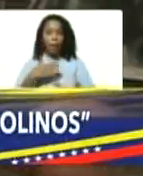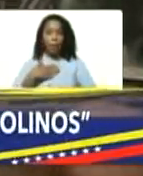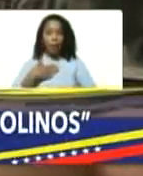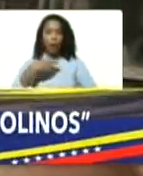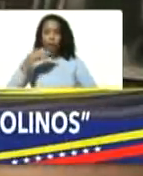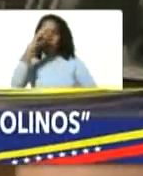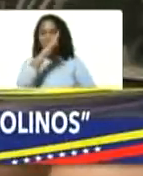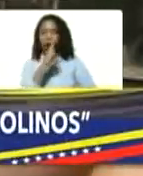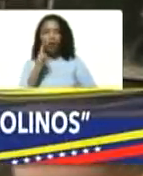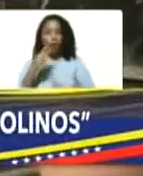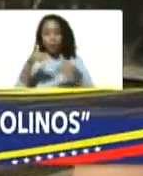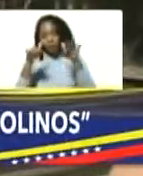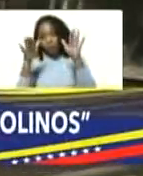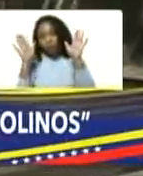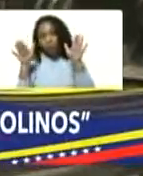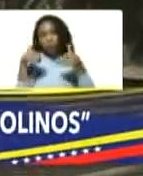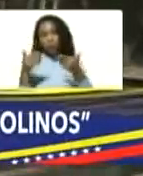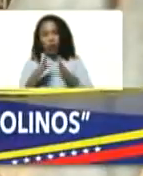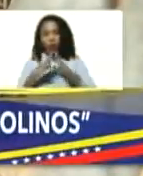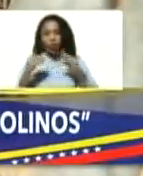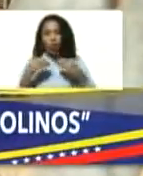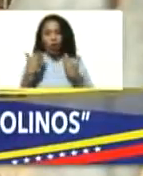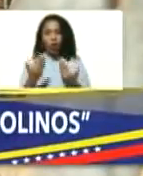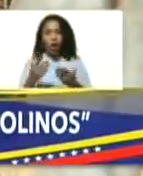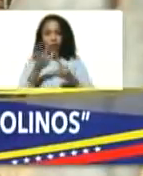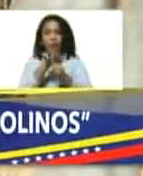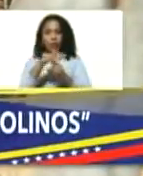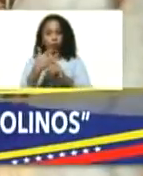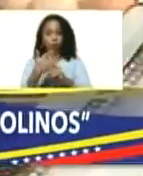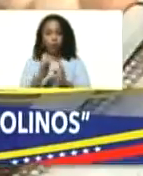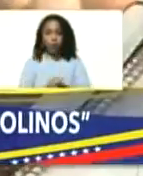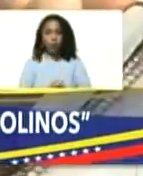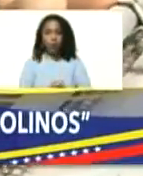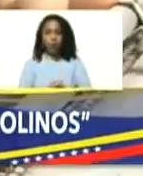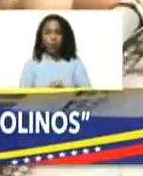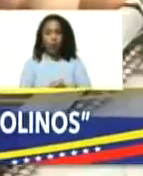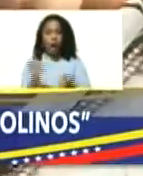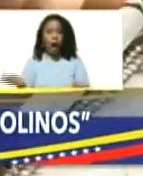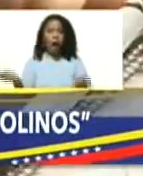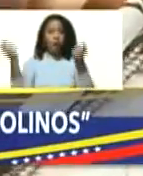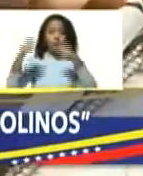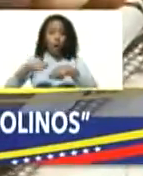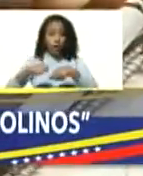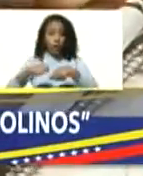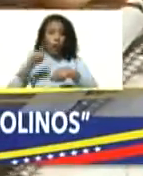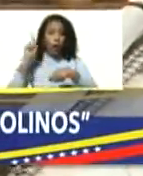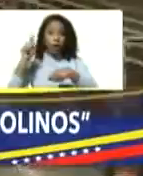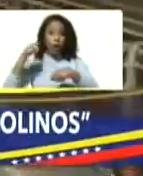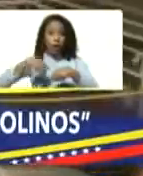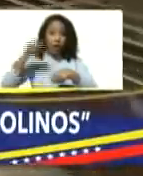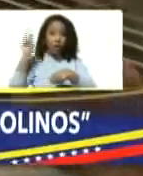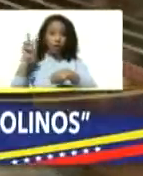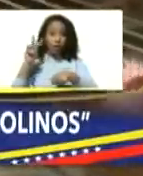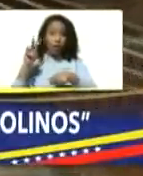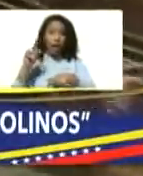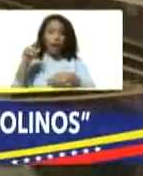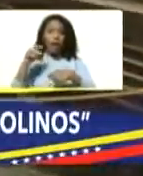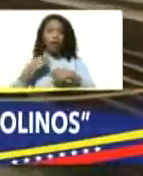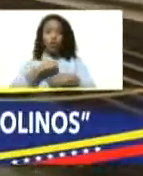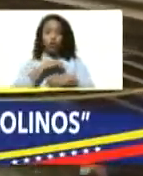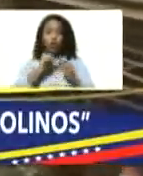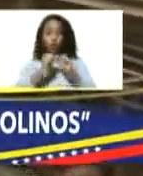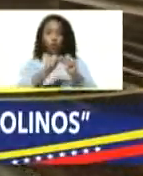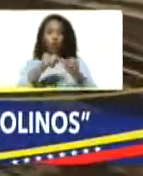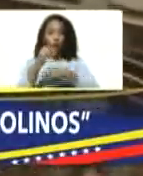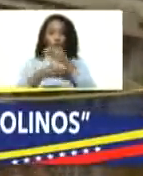a pesar de todas las situaciones apuestan y apostaron por venezuela y nosotros continuamos con